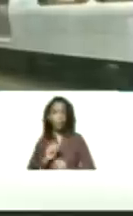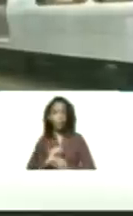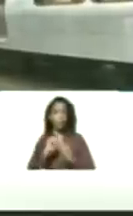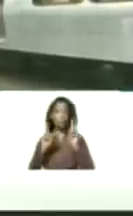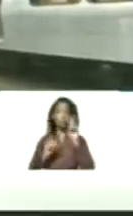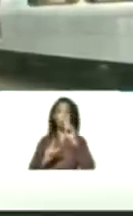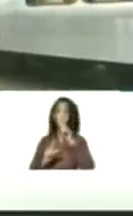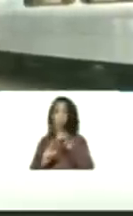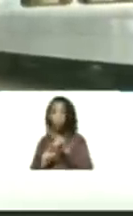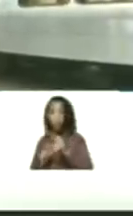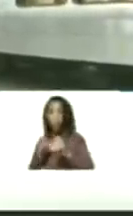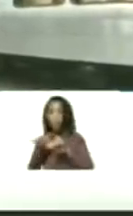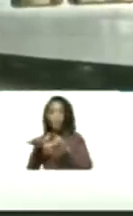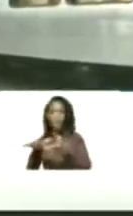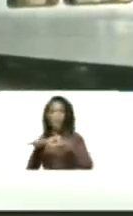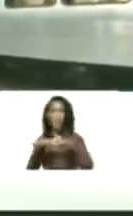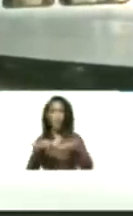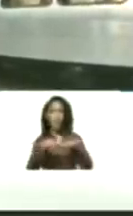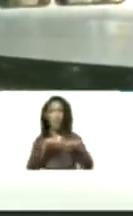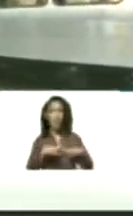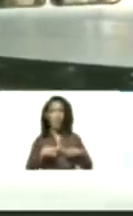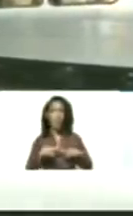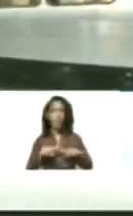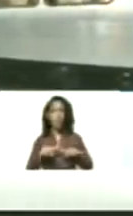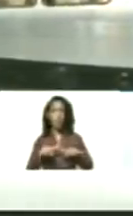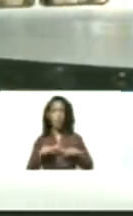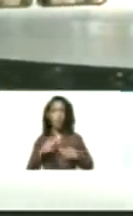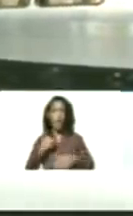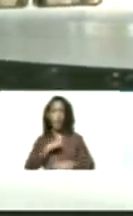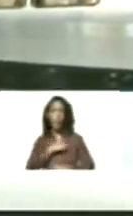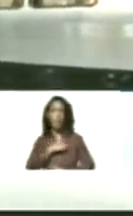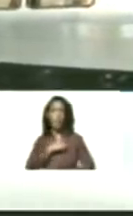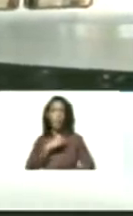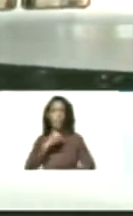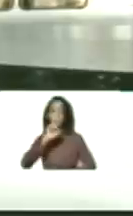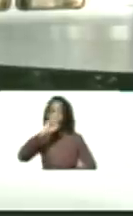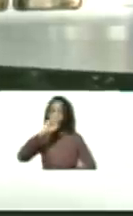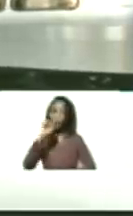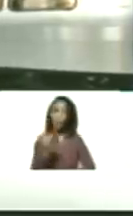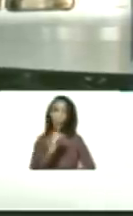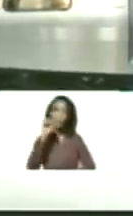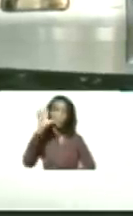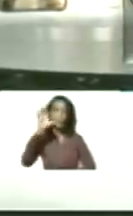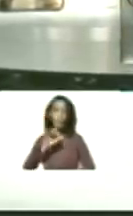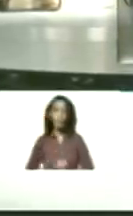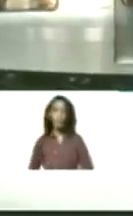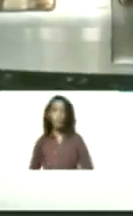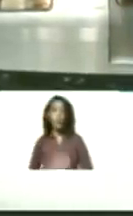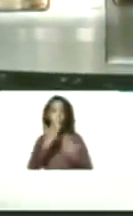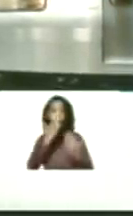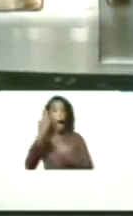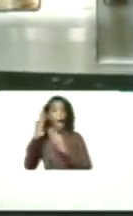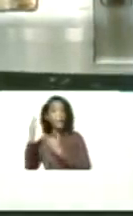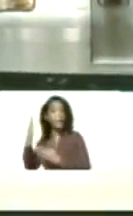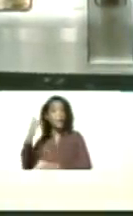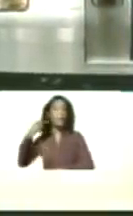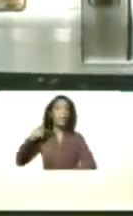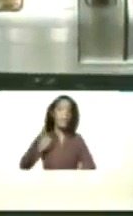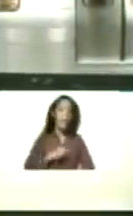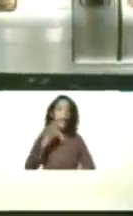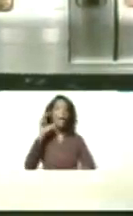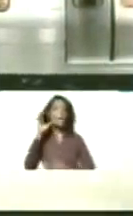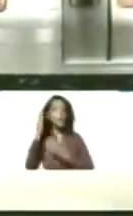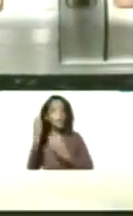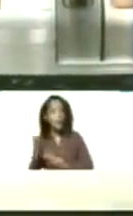impresionados por lo bella que está nuestra amada patria. Y así tiene que ser, Venezuela tiene que ser